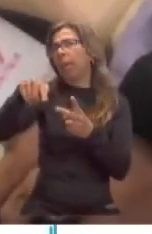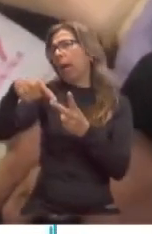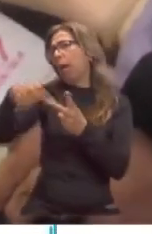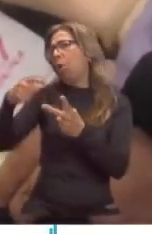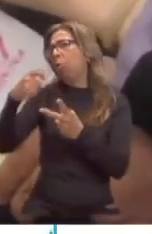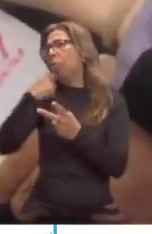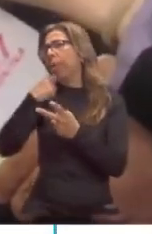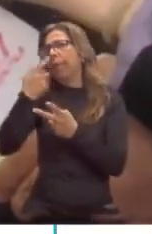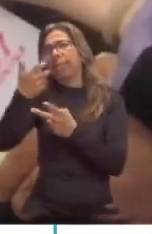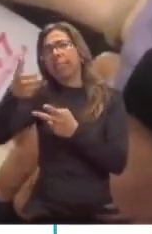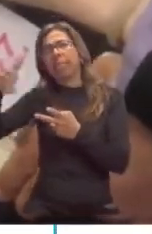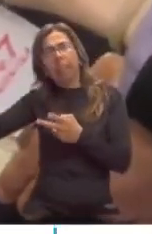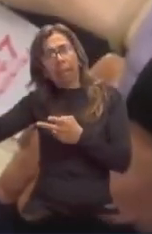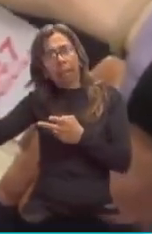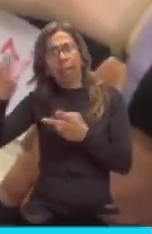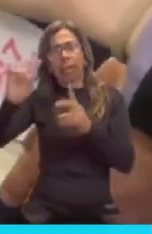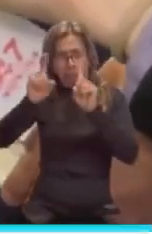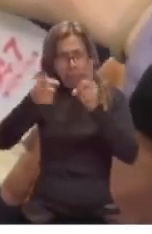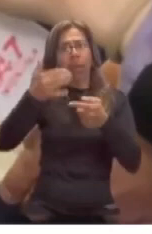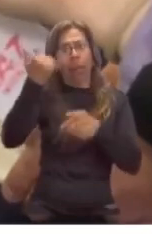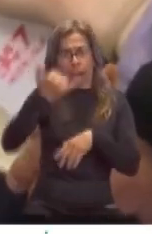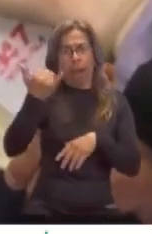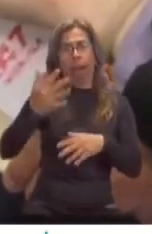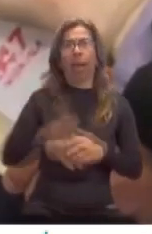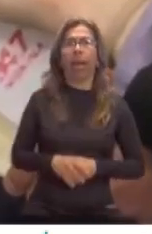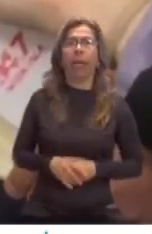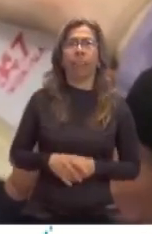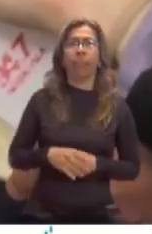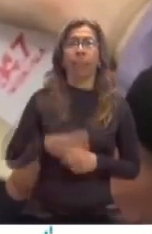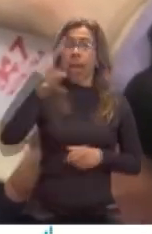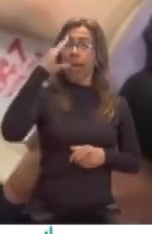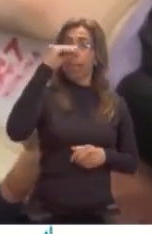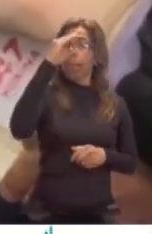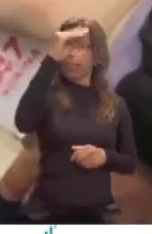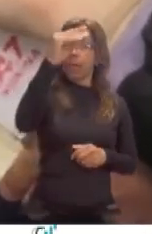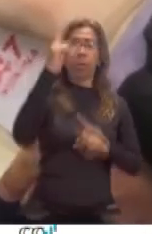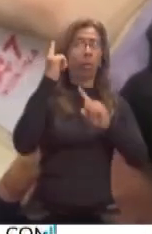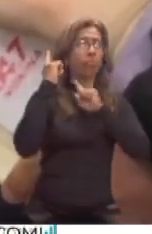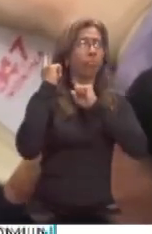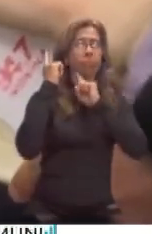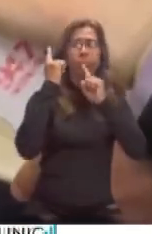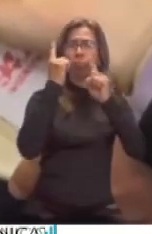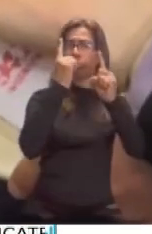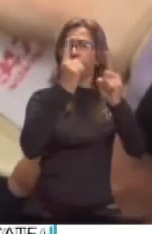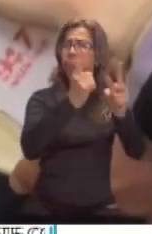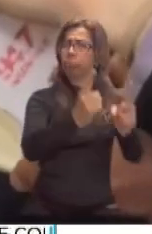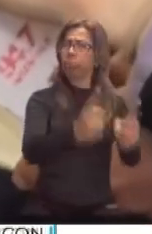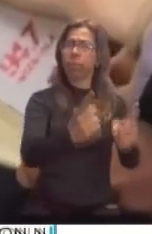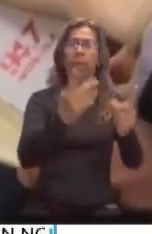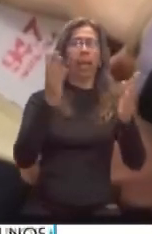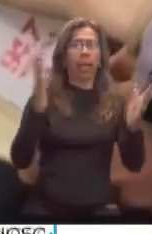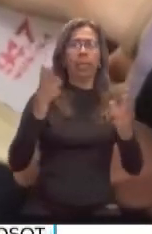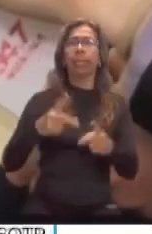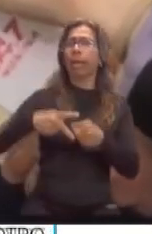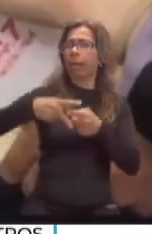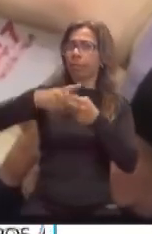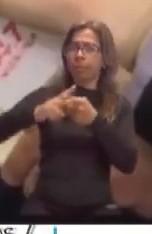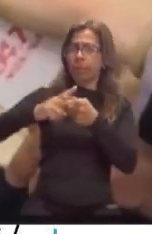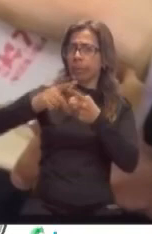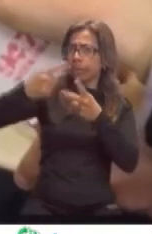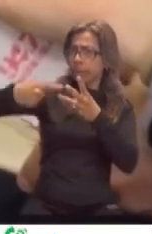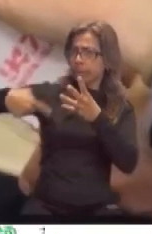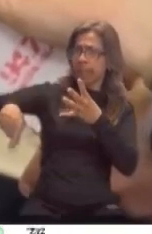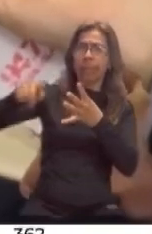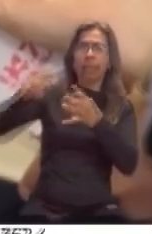Sí, capacitación inicial, constante, no solamente en lo que es desarrollo para la tarea que van a realizar, sino a